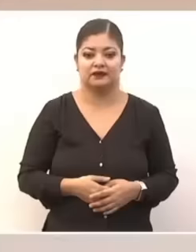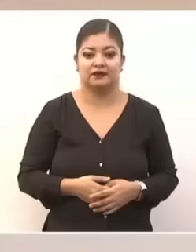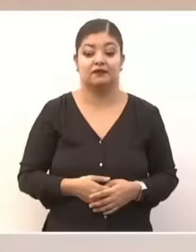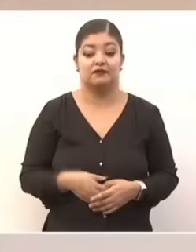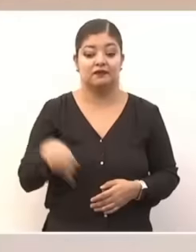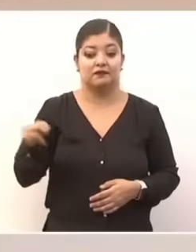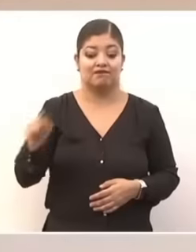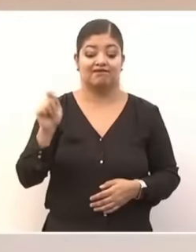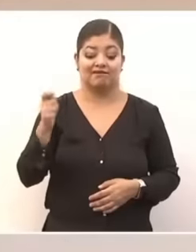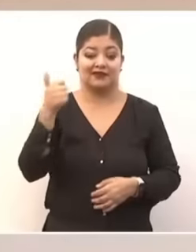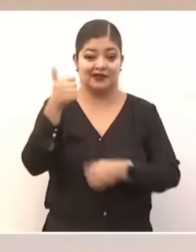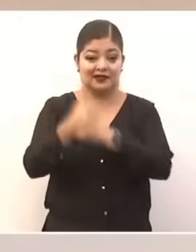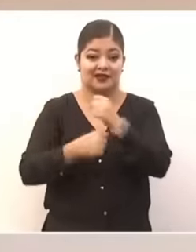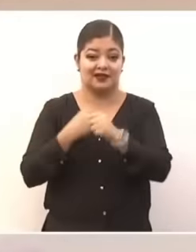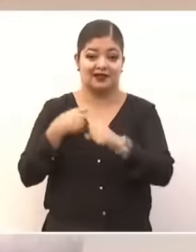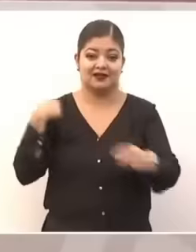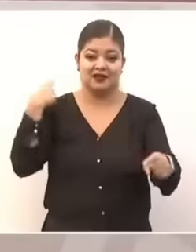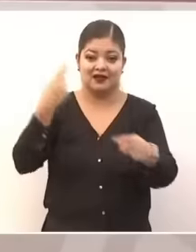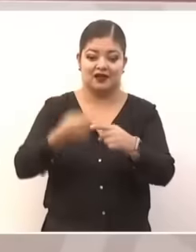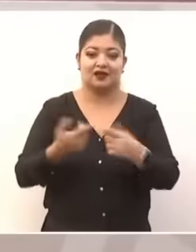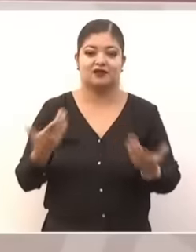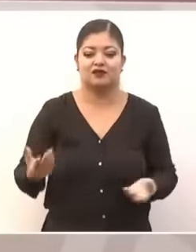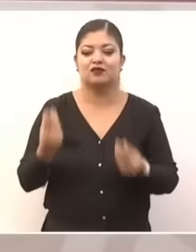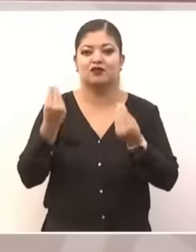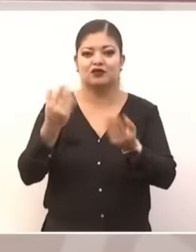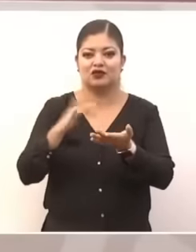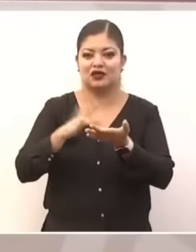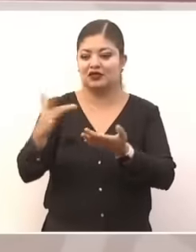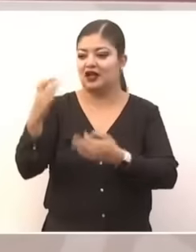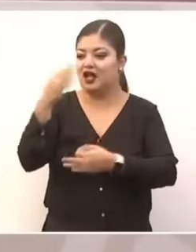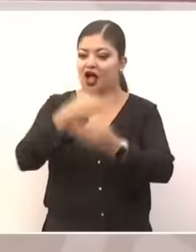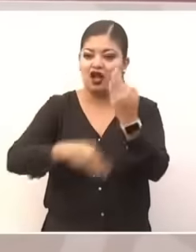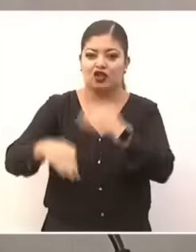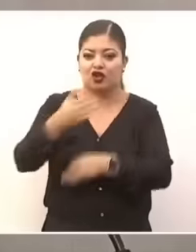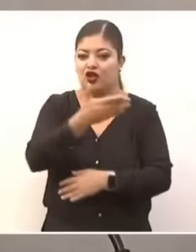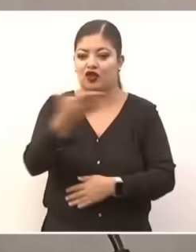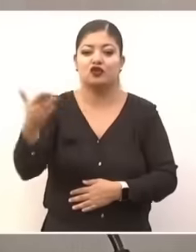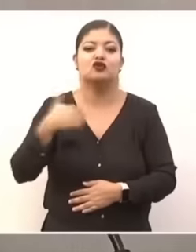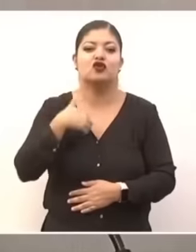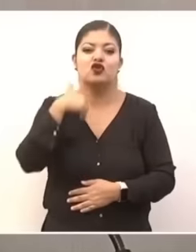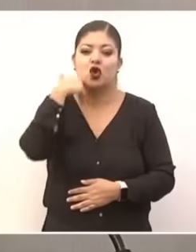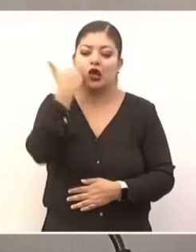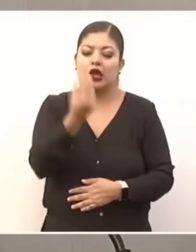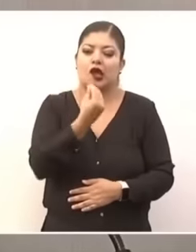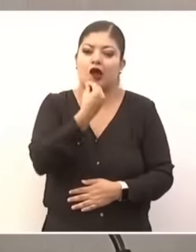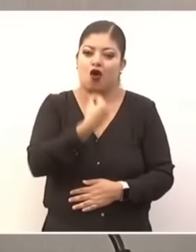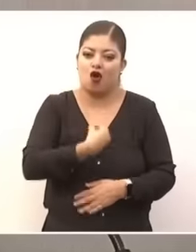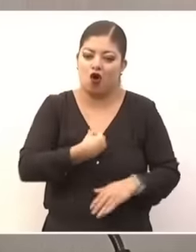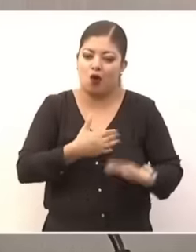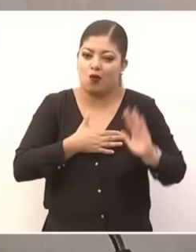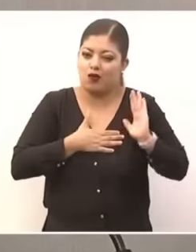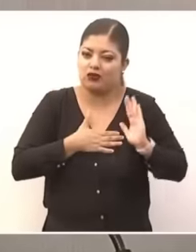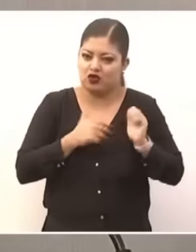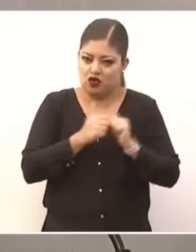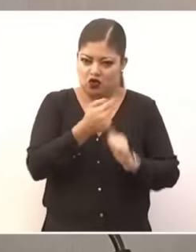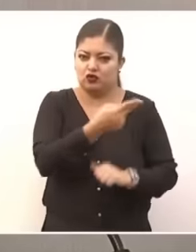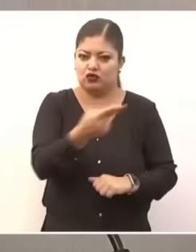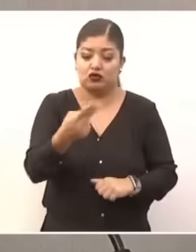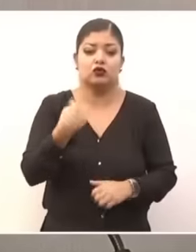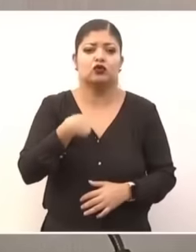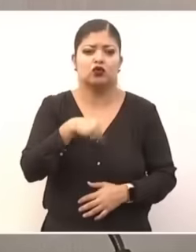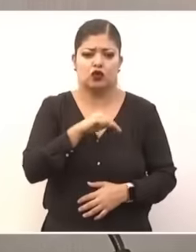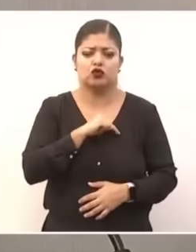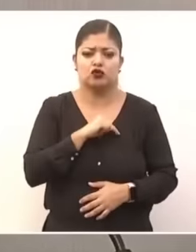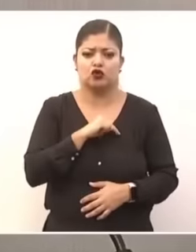en estos 6 años. Muchas gracias a todos y a todas. Quiero comprometerme con ustedes. Nosotros